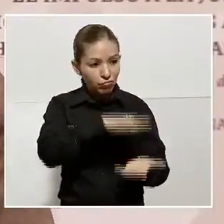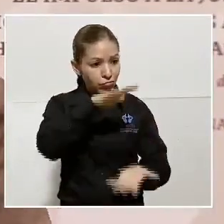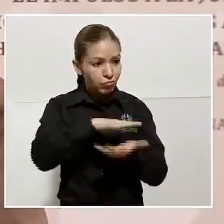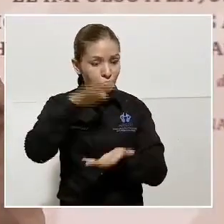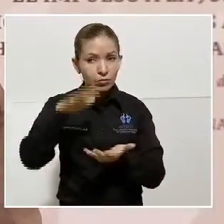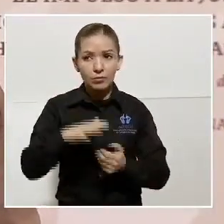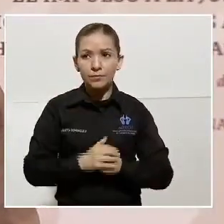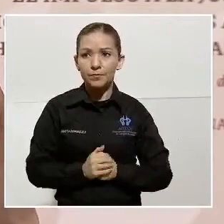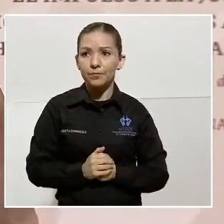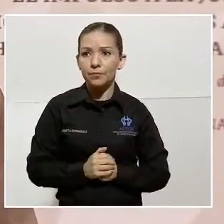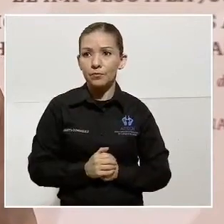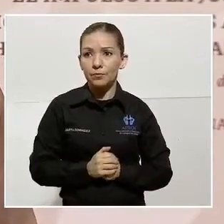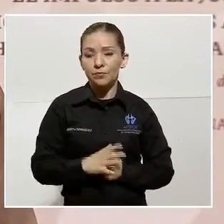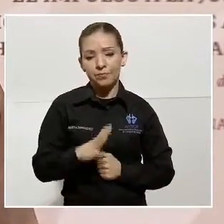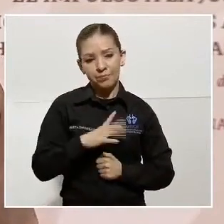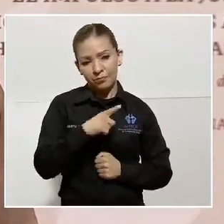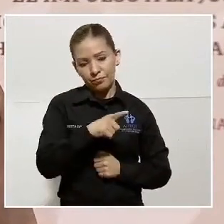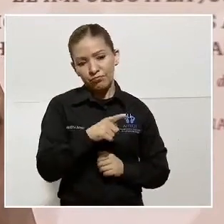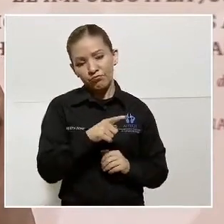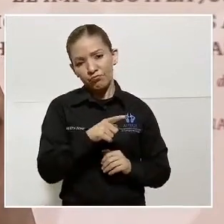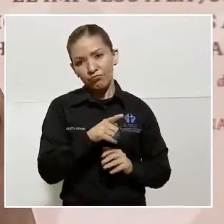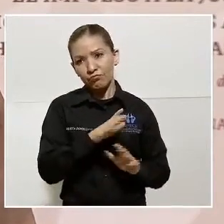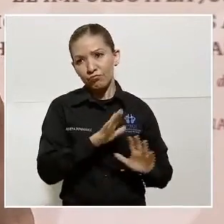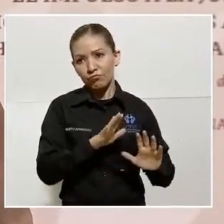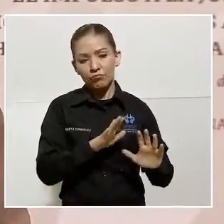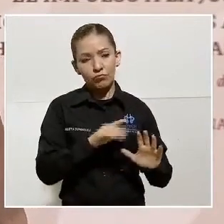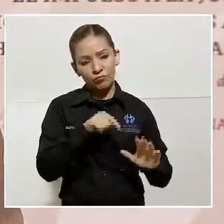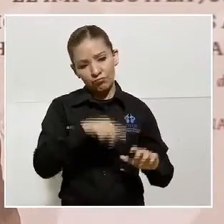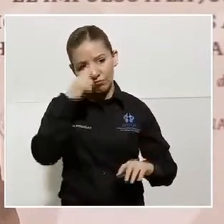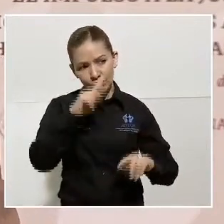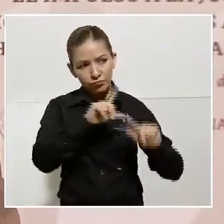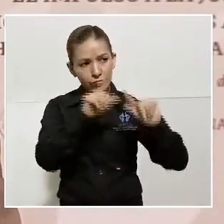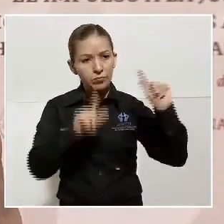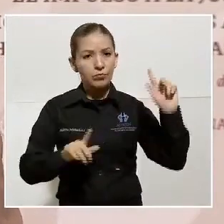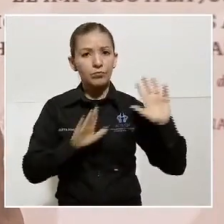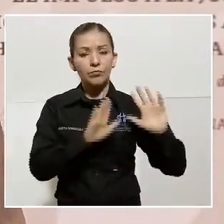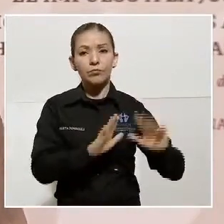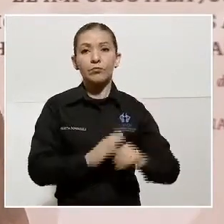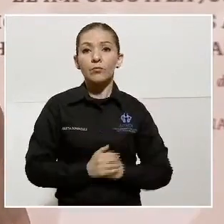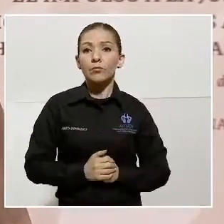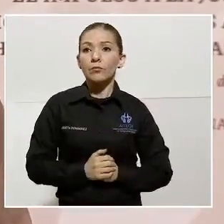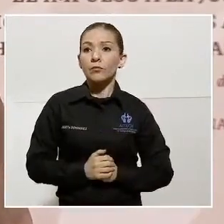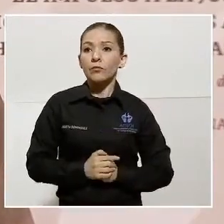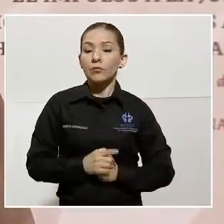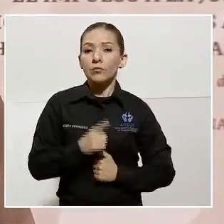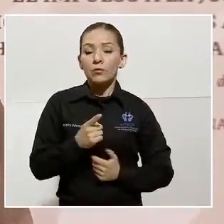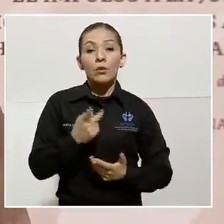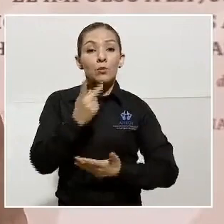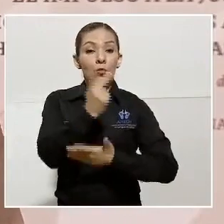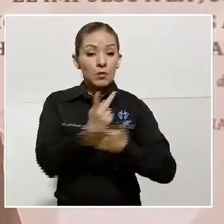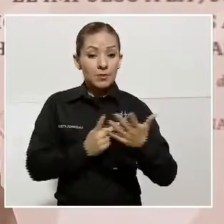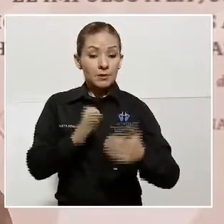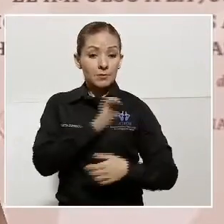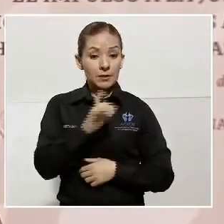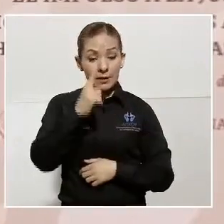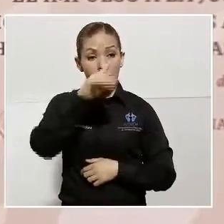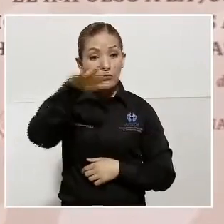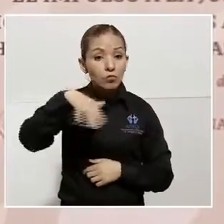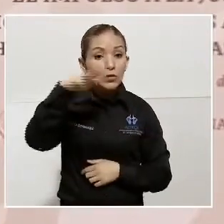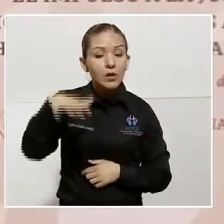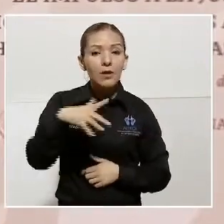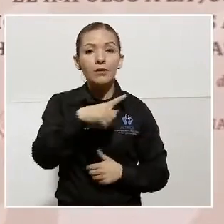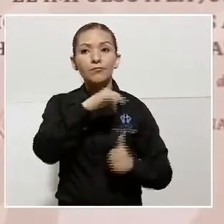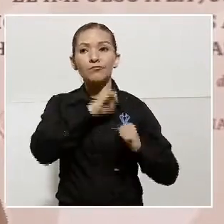que ya obran en el Archivo General de la Nación. El Programa Espacial de Búsqueda estará bajo la coordinación